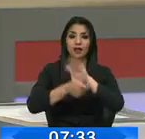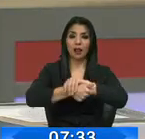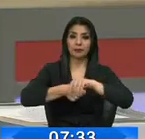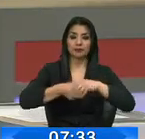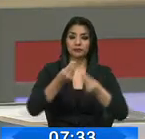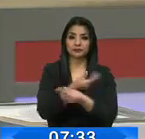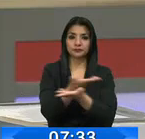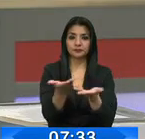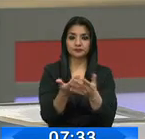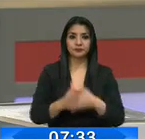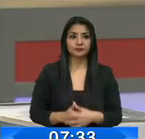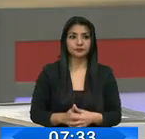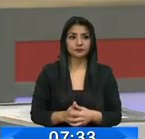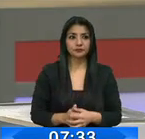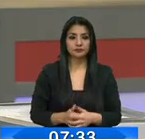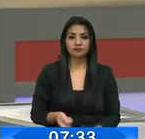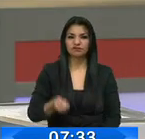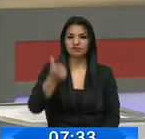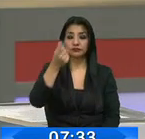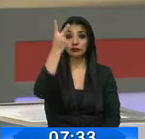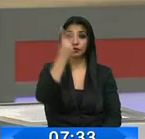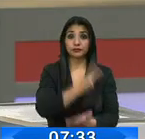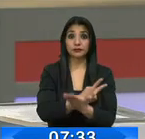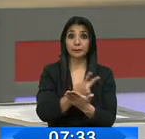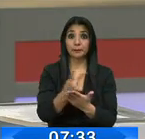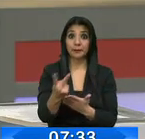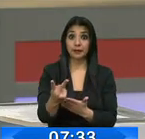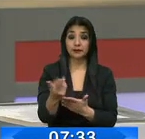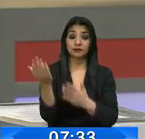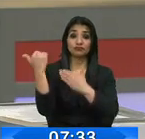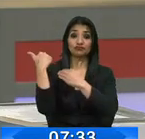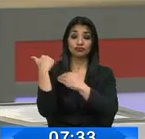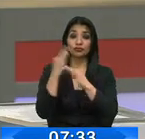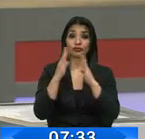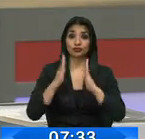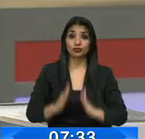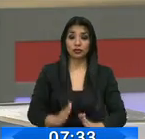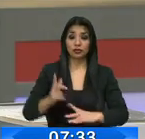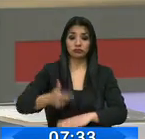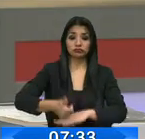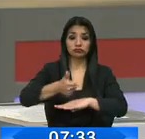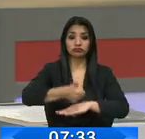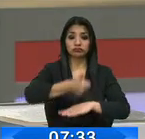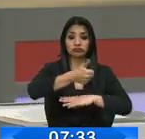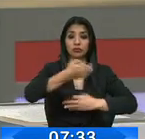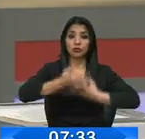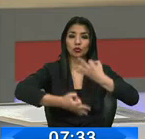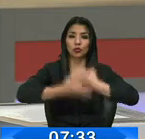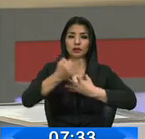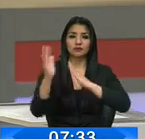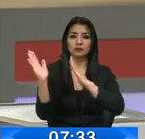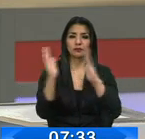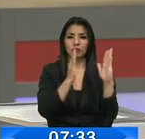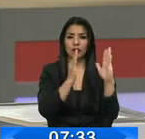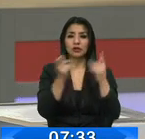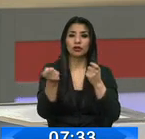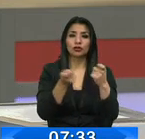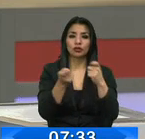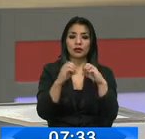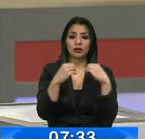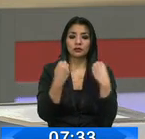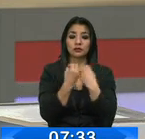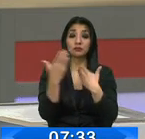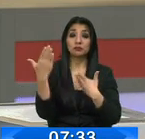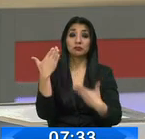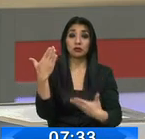de contarles que casi 2 semanas después de asumir sus funciones, los magistrados temporales del Tribunal Contencioso Electoral informaron